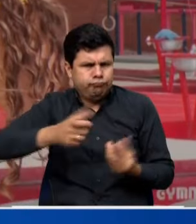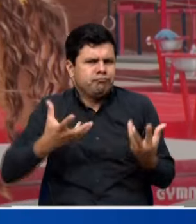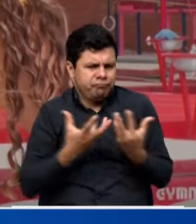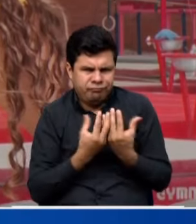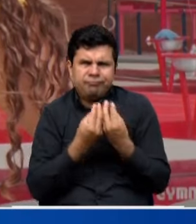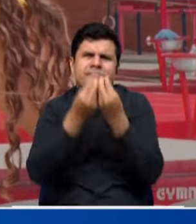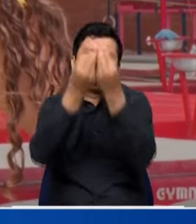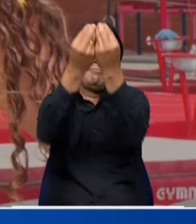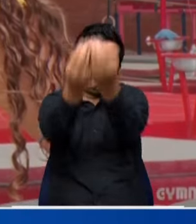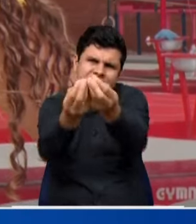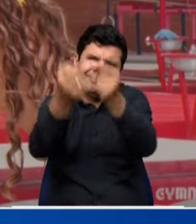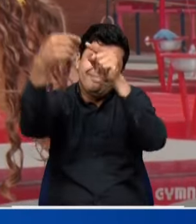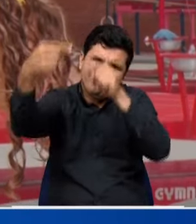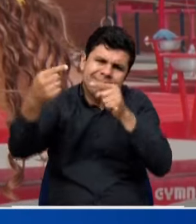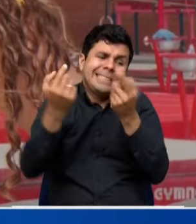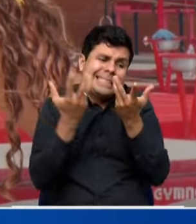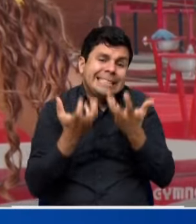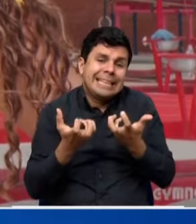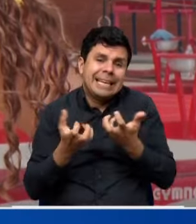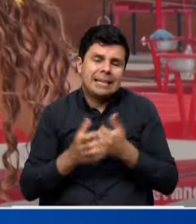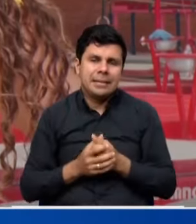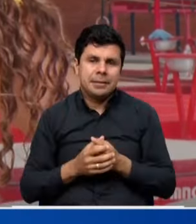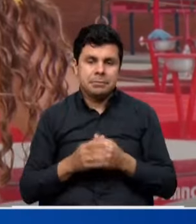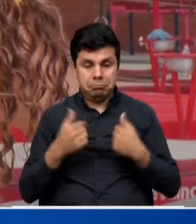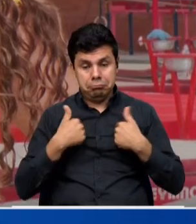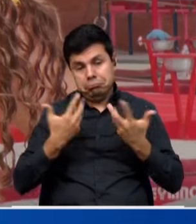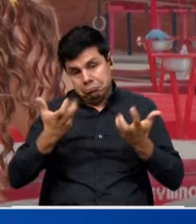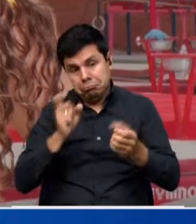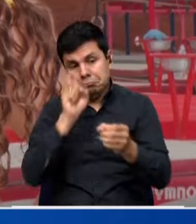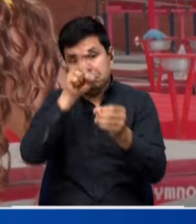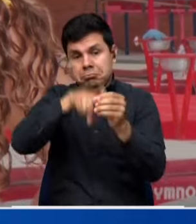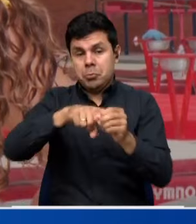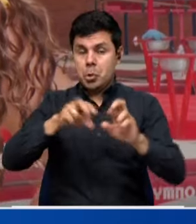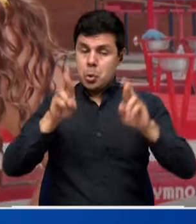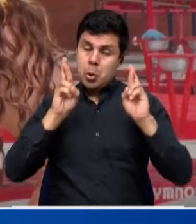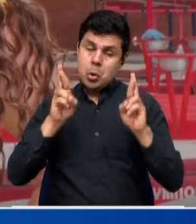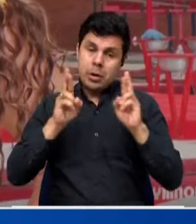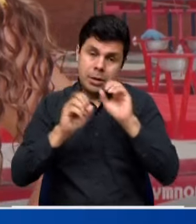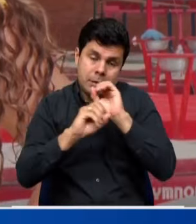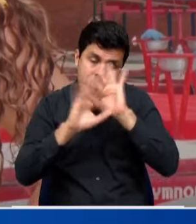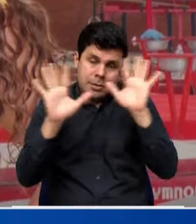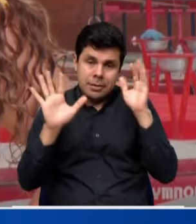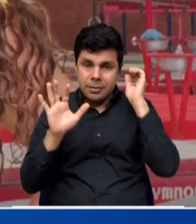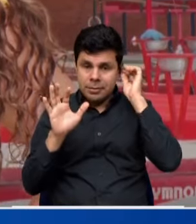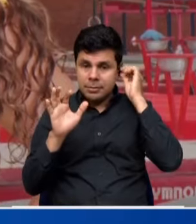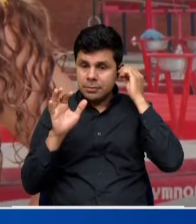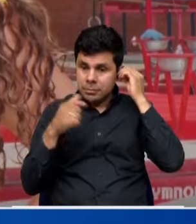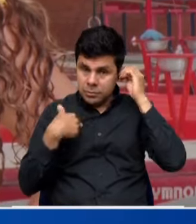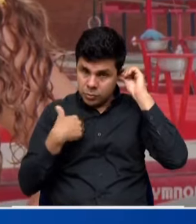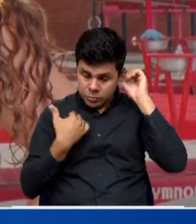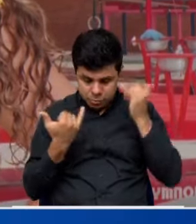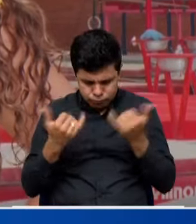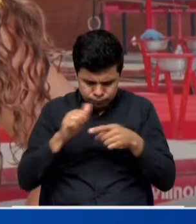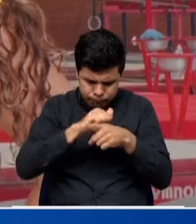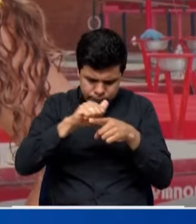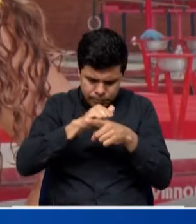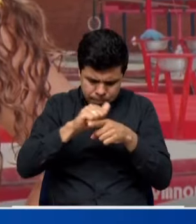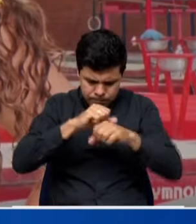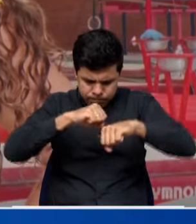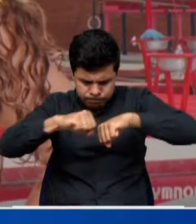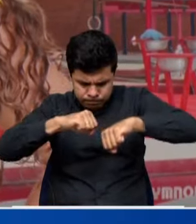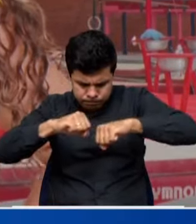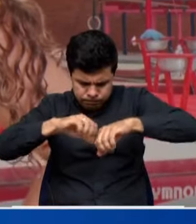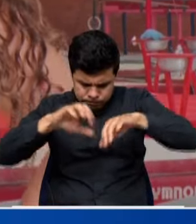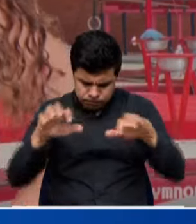pues en ese equipo claramente me gustaría estar participando, y pues estoy trabajando muy duro para poder lograr